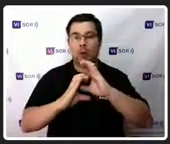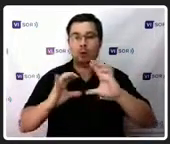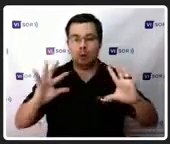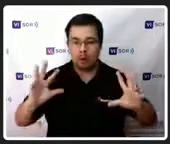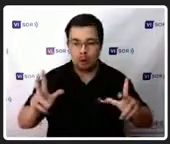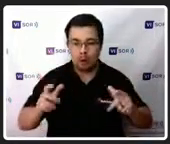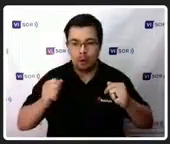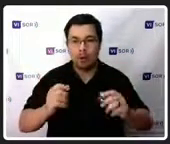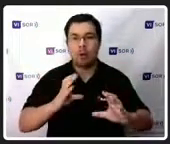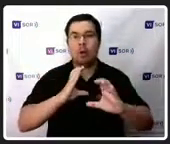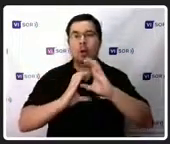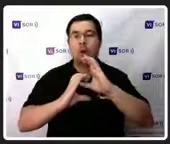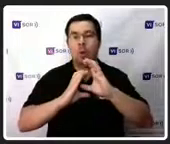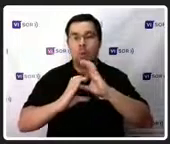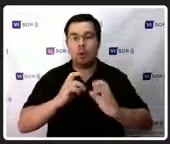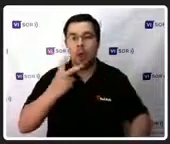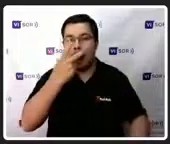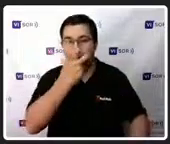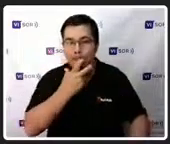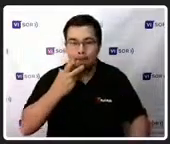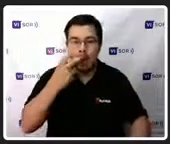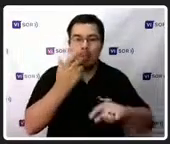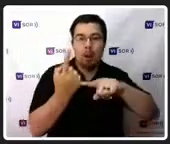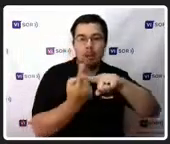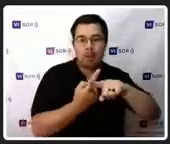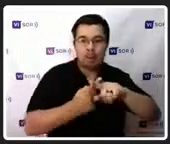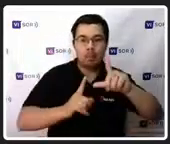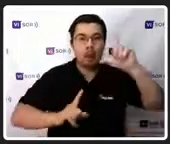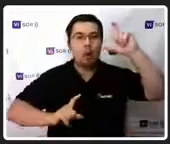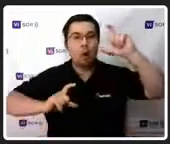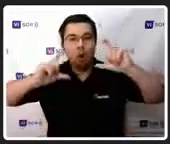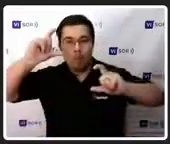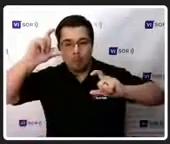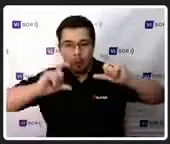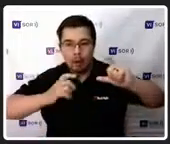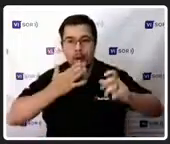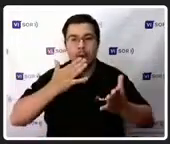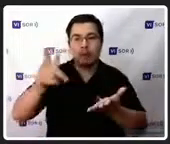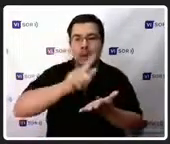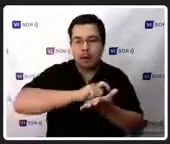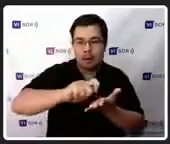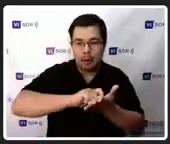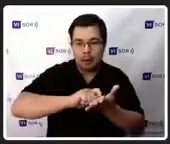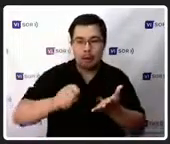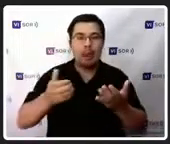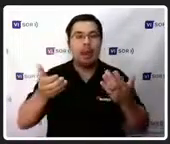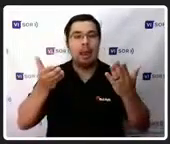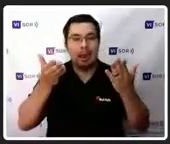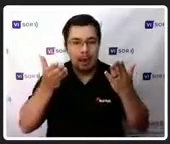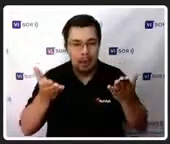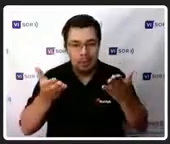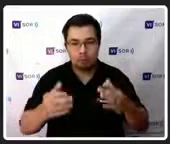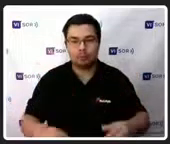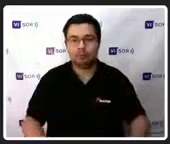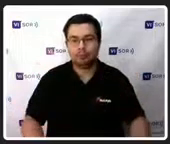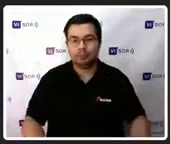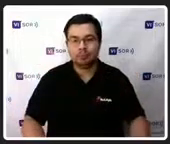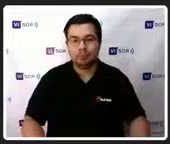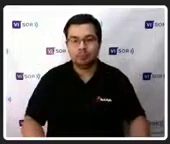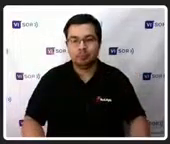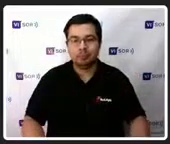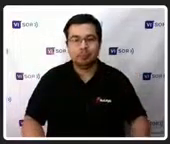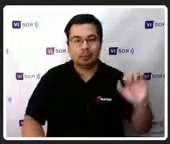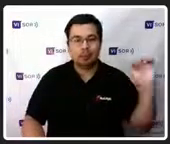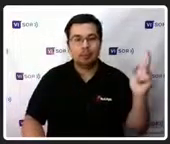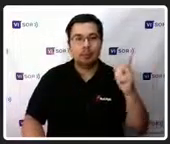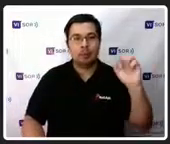comunicación verbal, corporal y escrita, ¿ya? Eso es lo que hacemos, ¿no es cierto?, durante el primer y el segundo semestre, durante